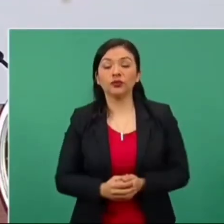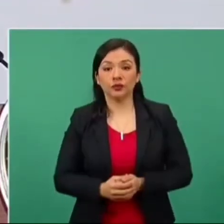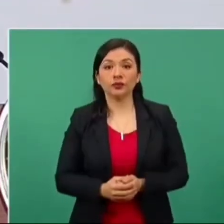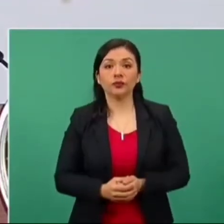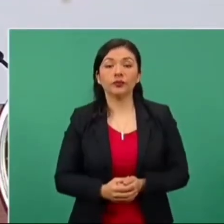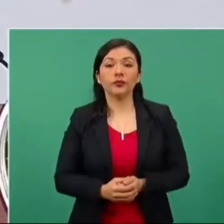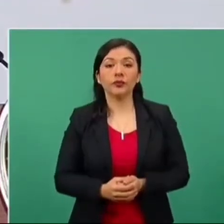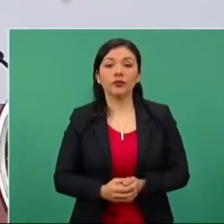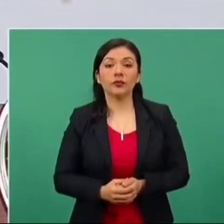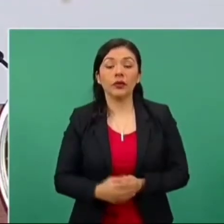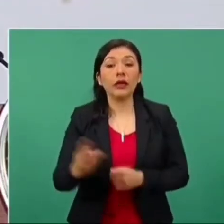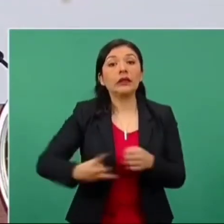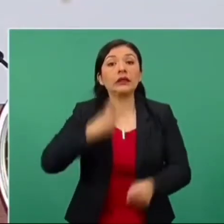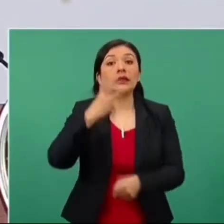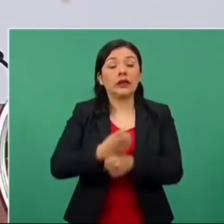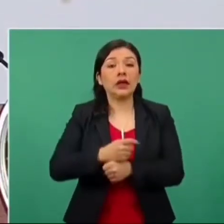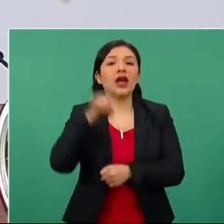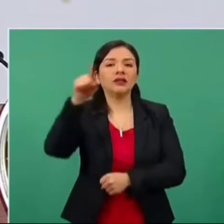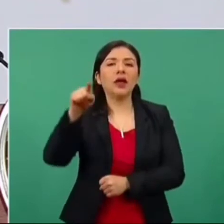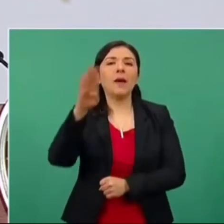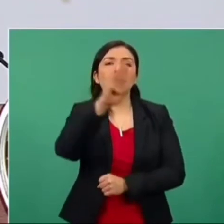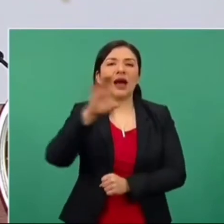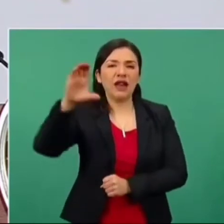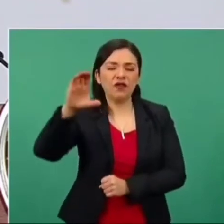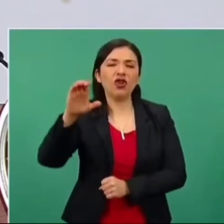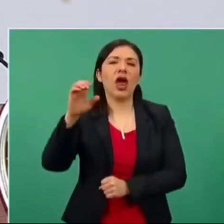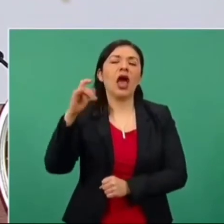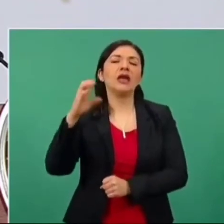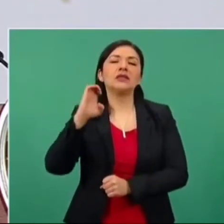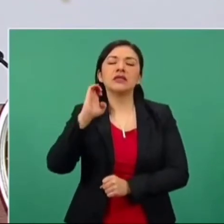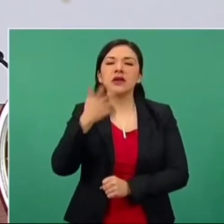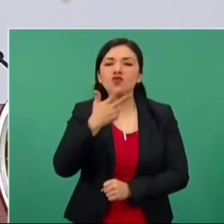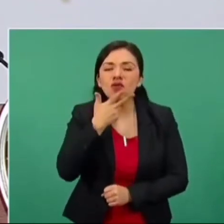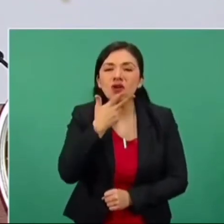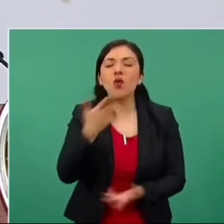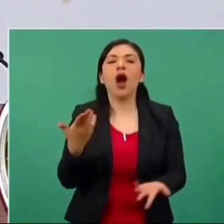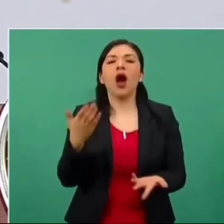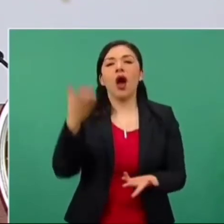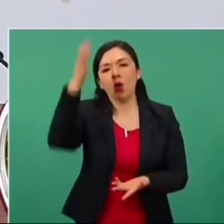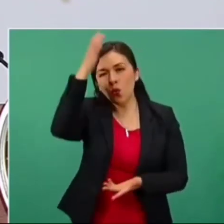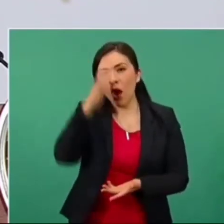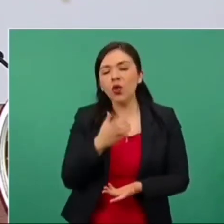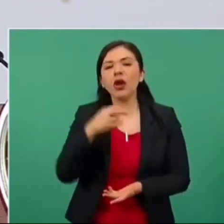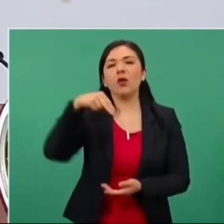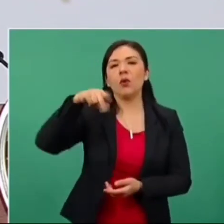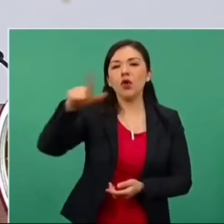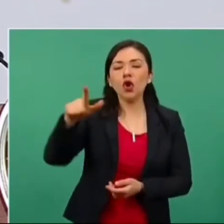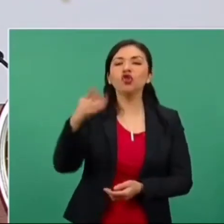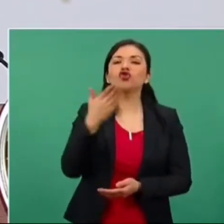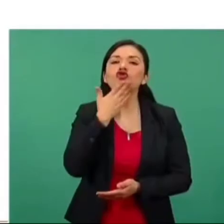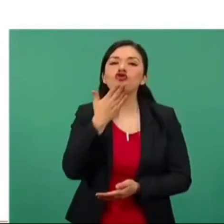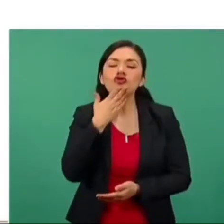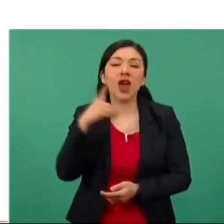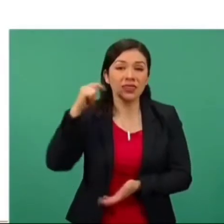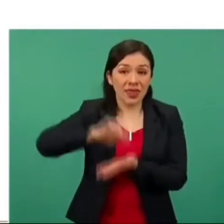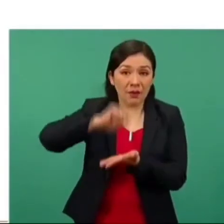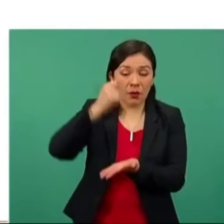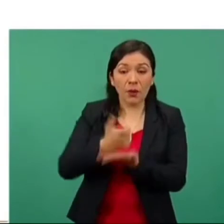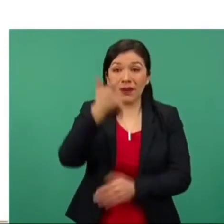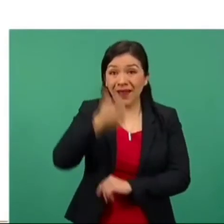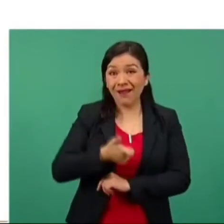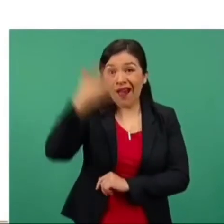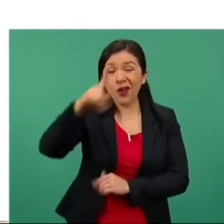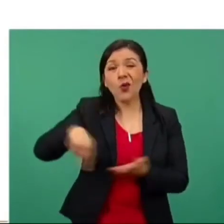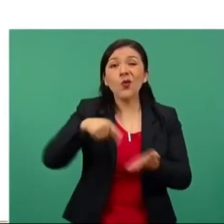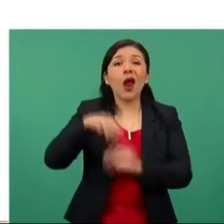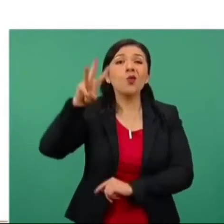La tercera región que abarca Baja California, Chihuahua, Coahuila, Nuevo León, Sonora y Tamaulipas. La más cara,